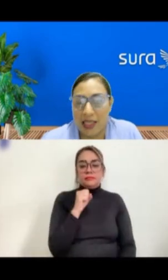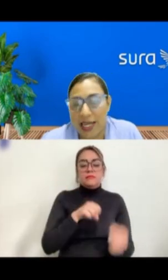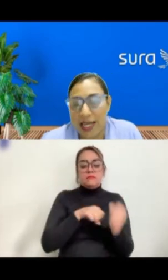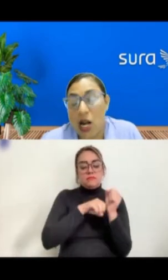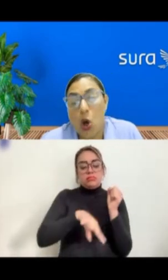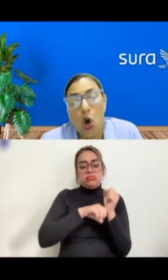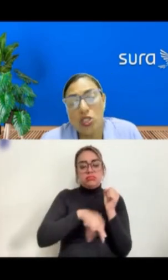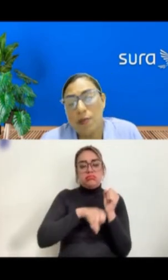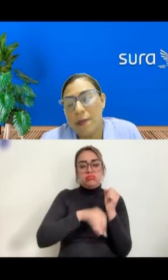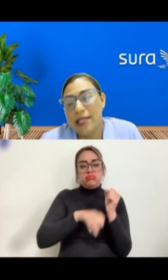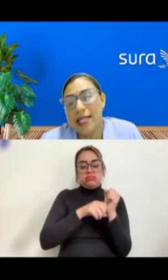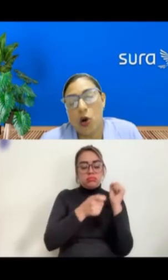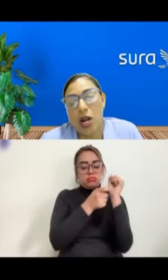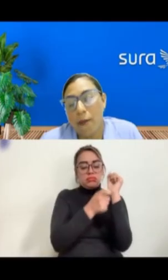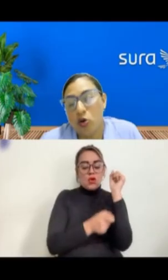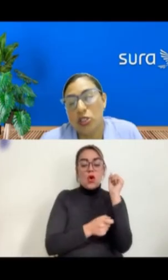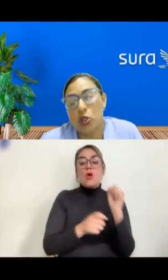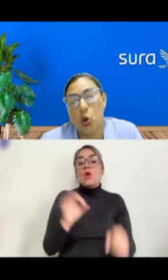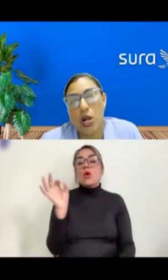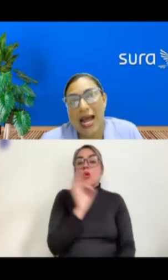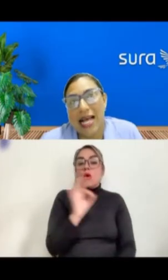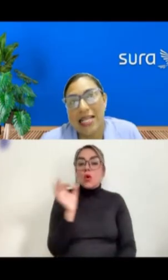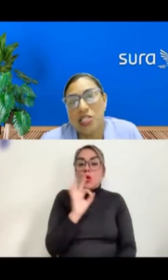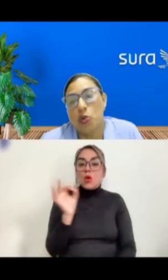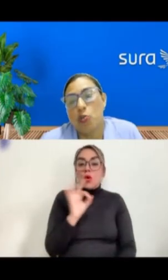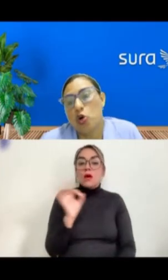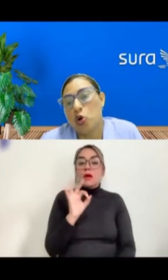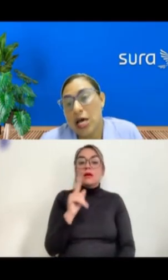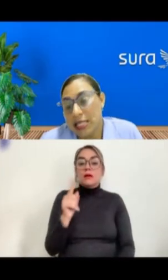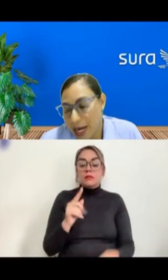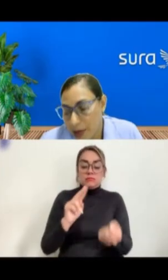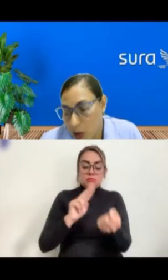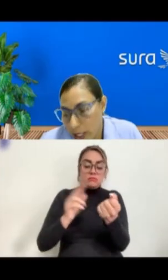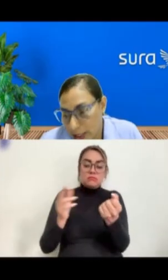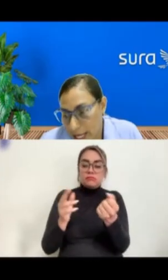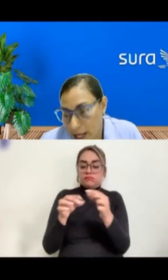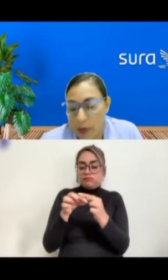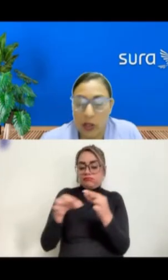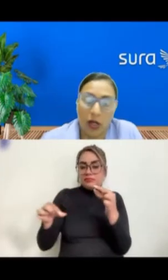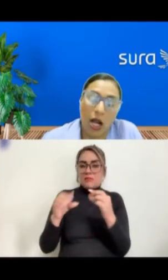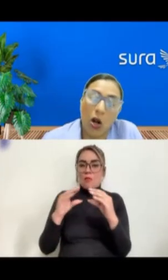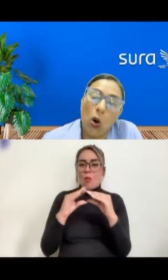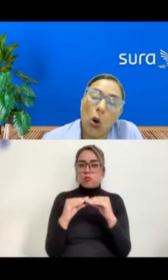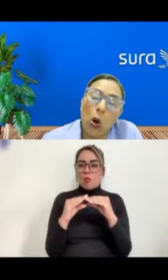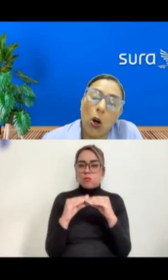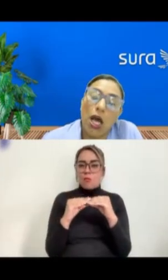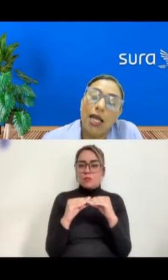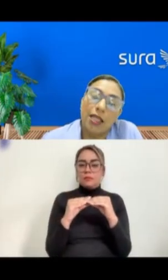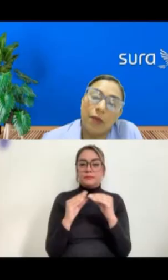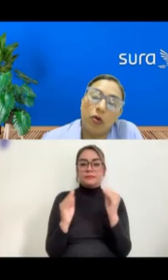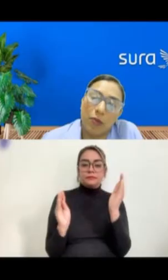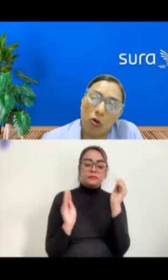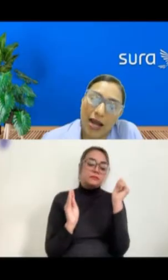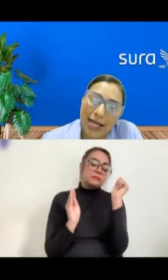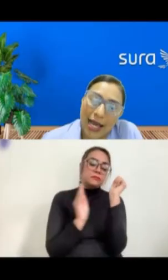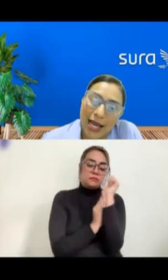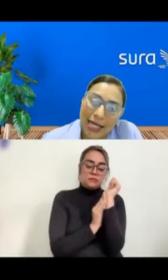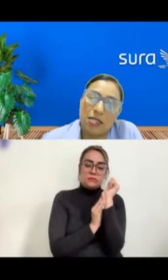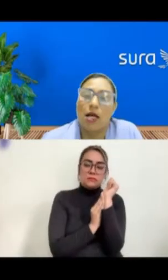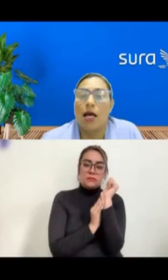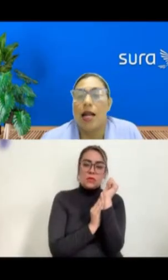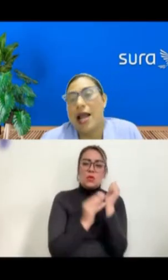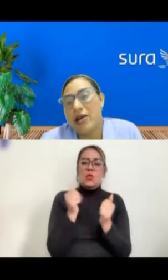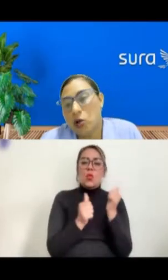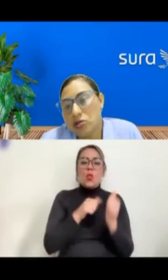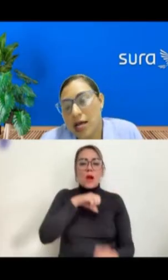hemorragia arterial. O simplemente con el apósito, con la gasa, yo puedo darme cuenta, al momento que la coloco, qué tipo de